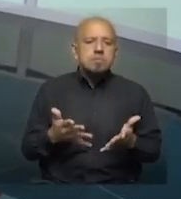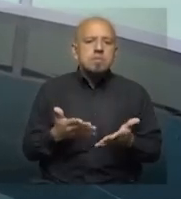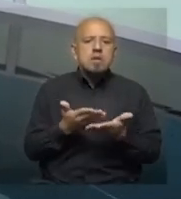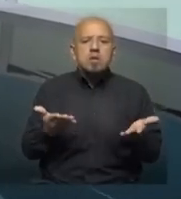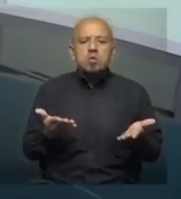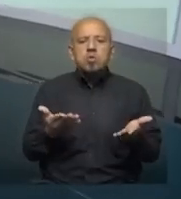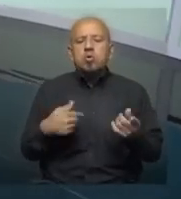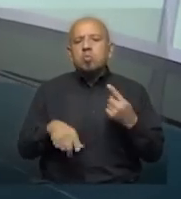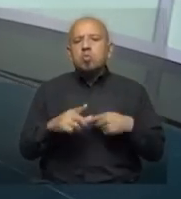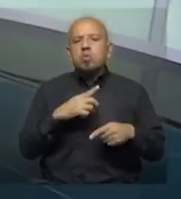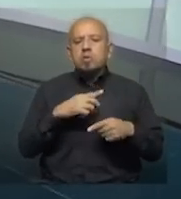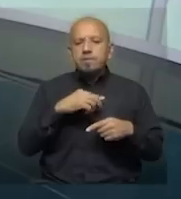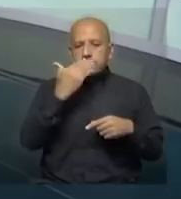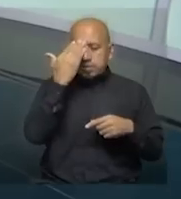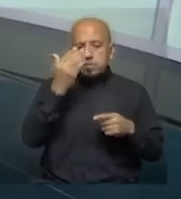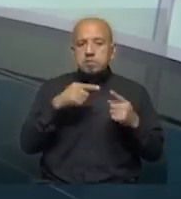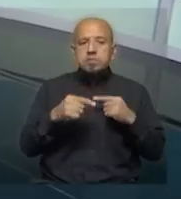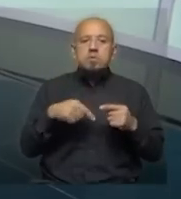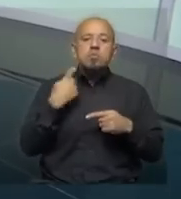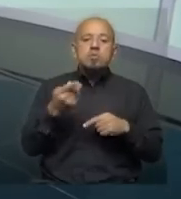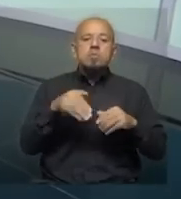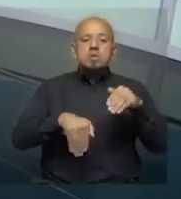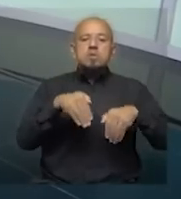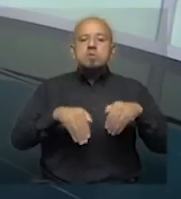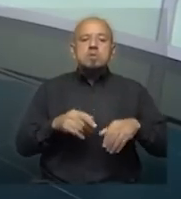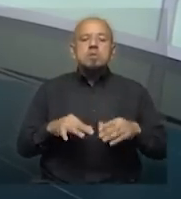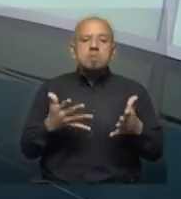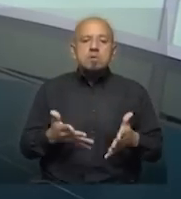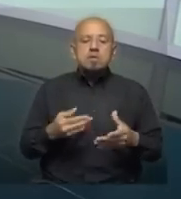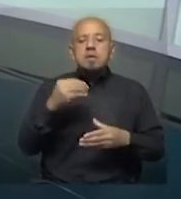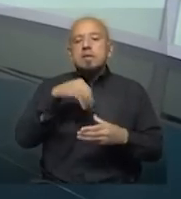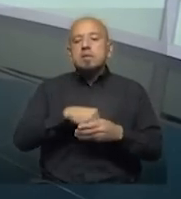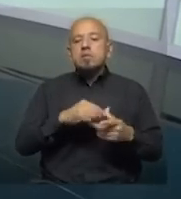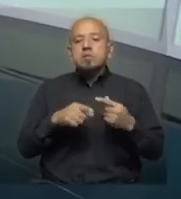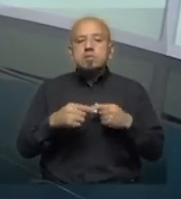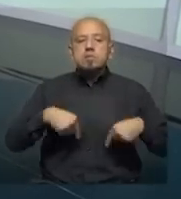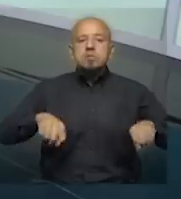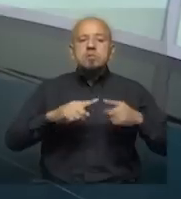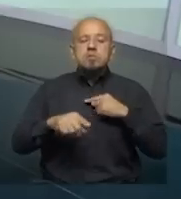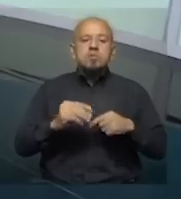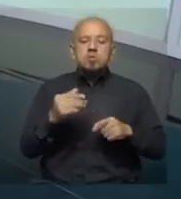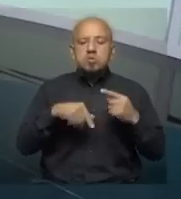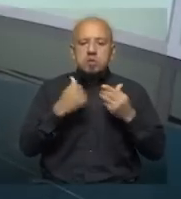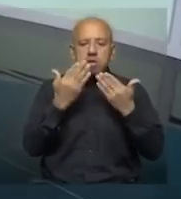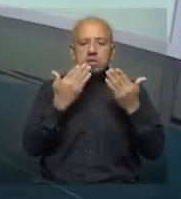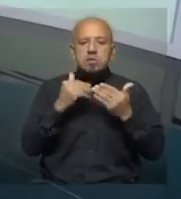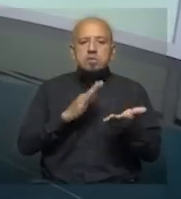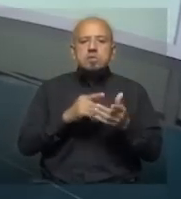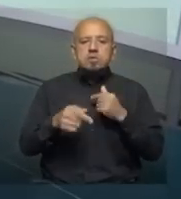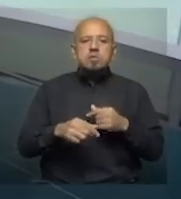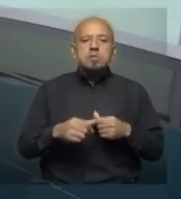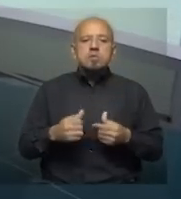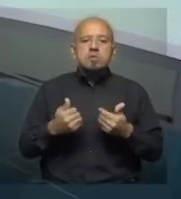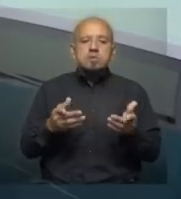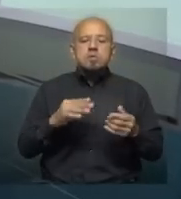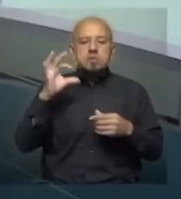la fuerza política de cara a la próxima elección? ¿Qué está pasando en la interna? ¿Qué está pasando con los candidatos? De todos estos temas estaremos hablando esta noche con